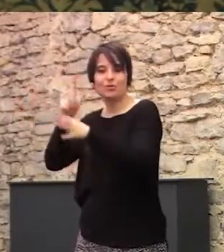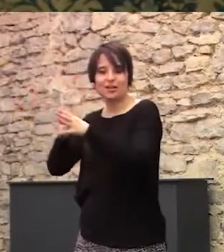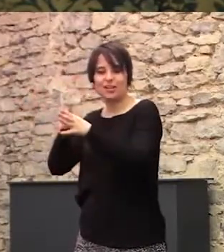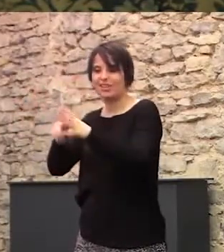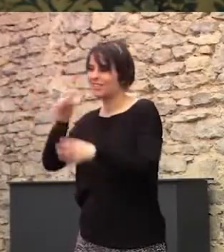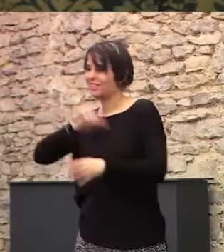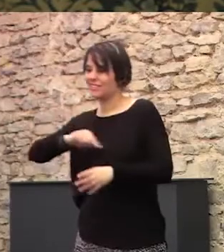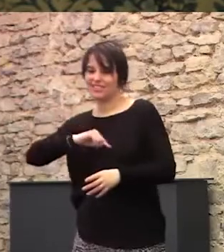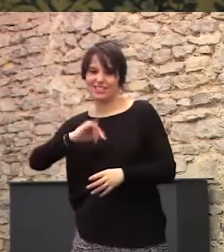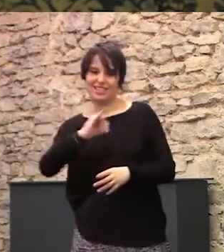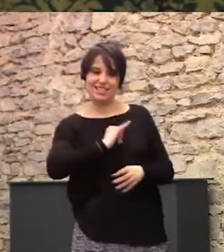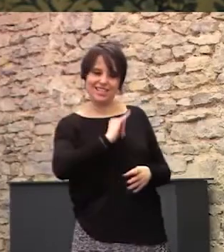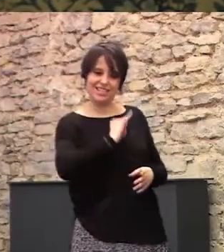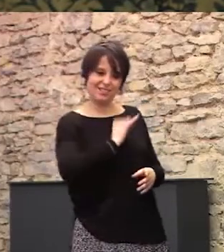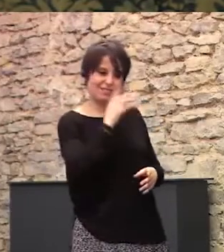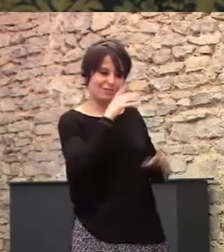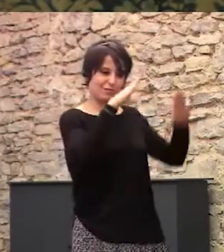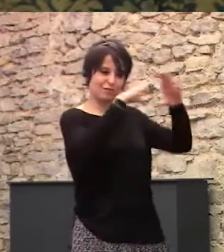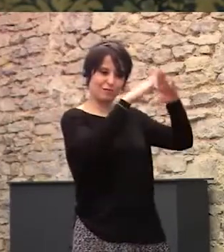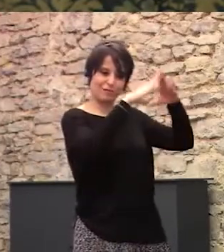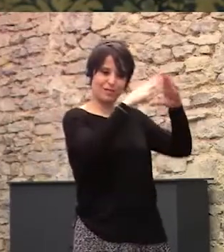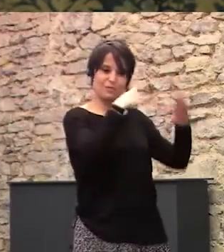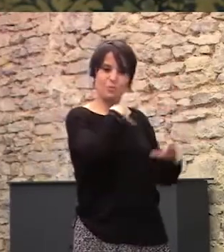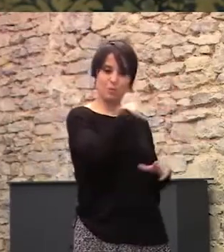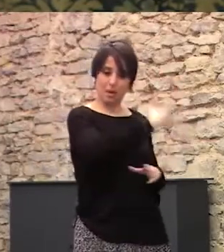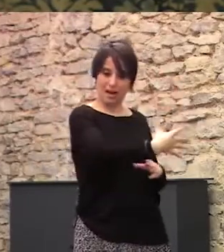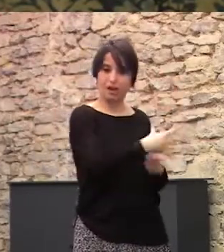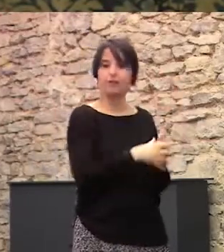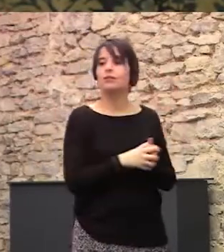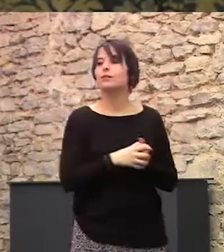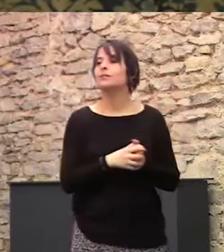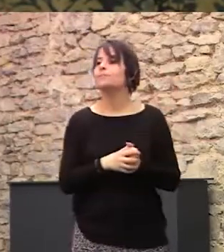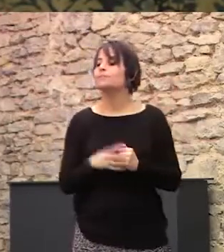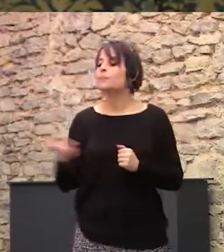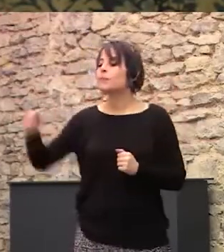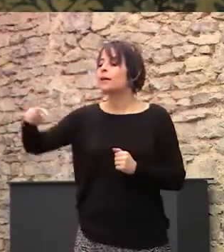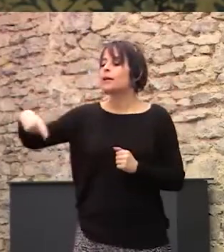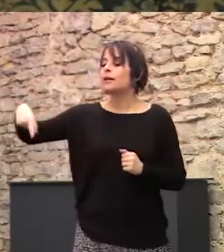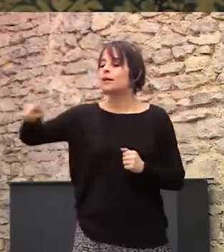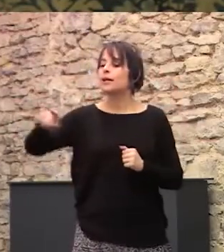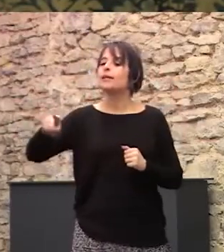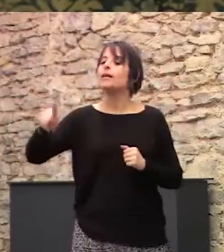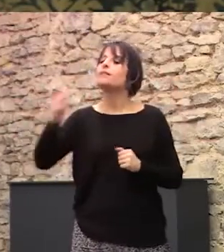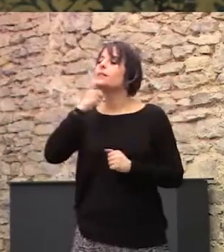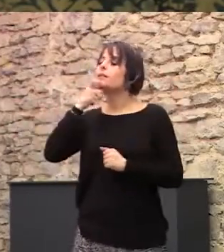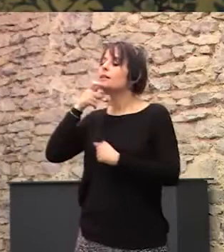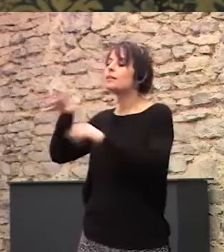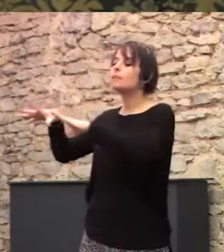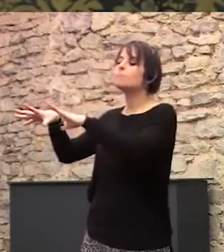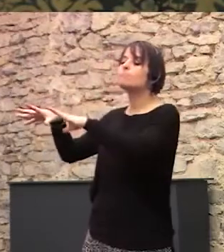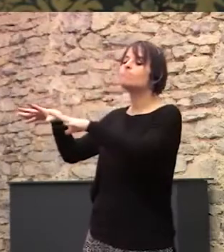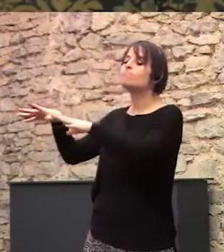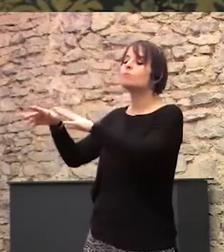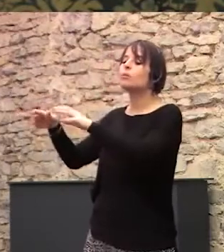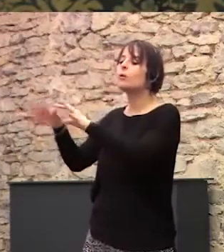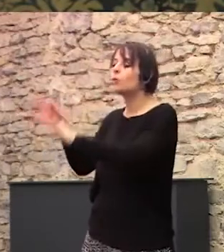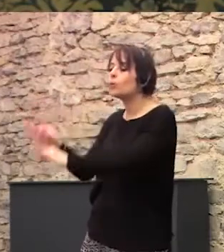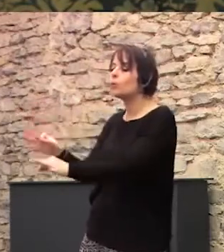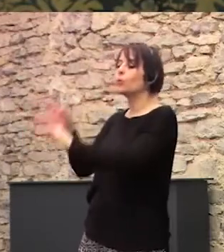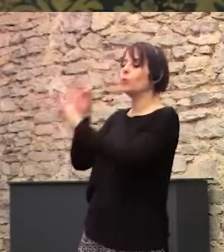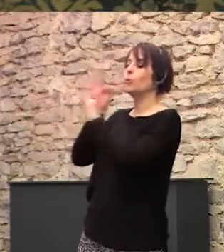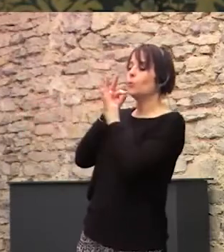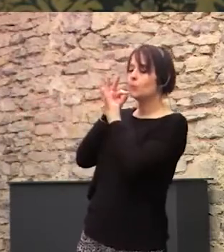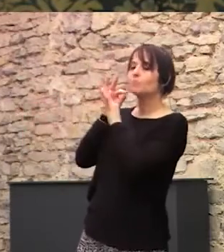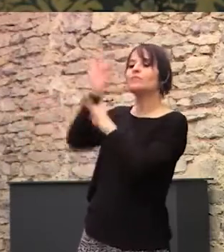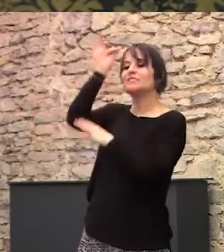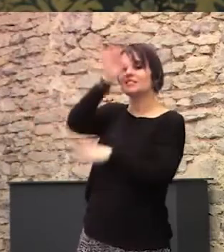sentían identificadas por el feminismo blanco y hegemónico, ellas recogieron esta teoría situando también el racismo como un